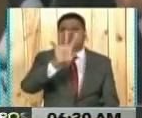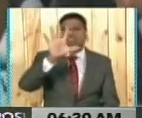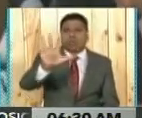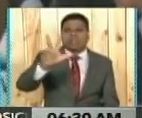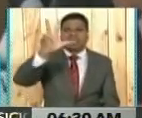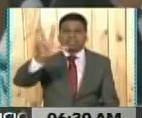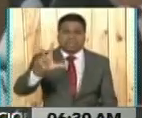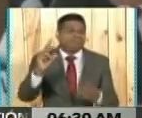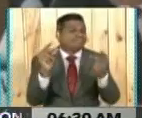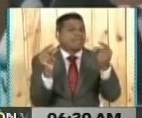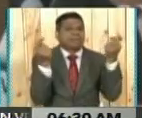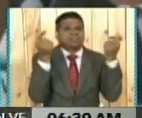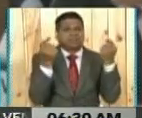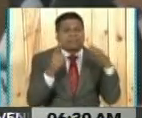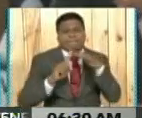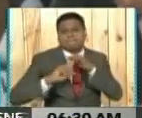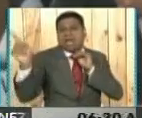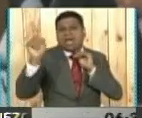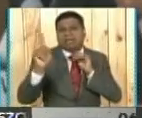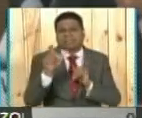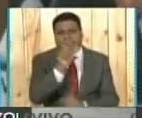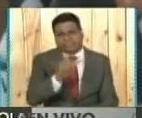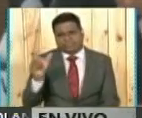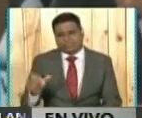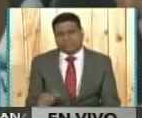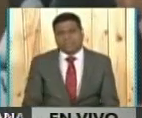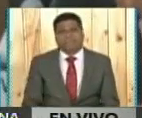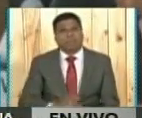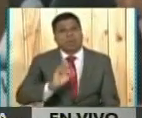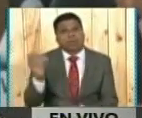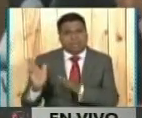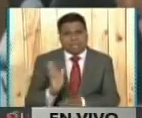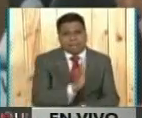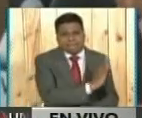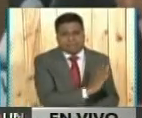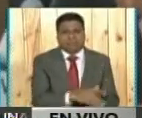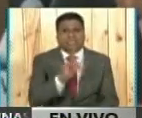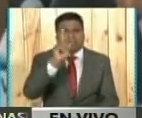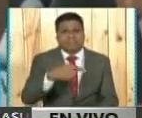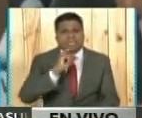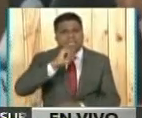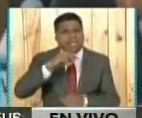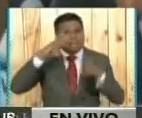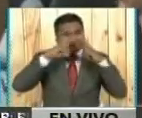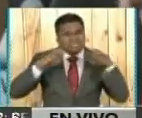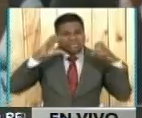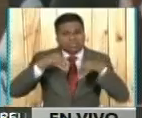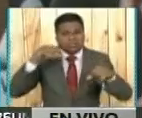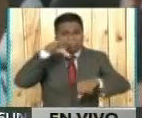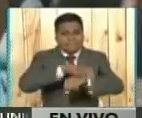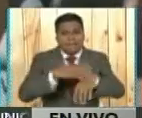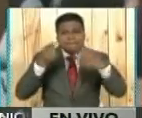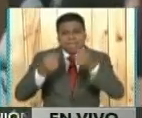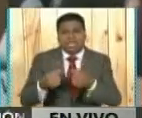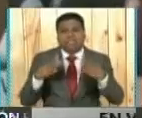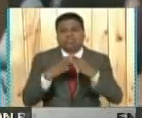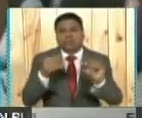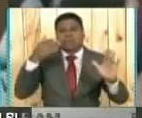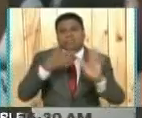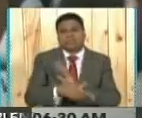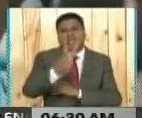453 por desapariciones forzadas. Por otra parte, las investigaciones penales con ocasión a los hechos violentos ocurridos en el